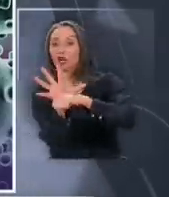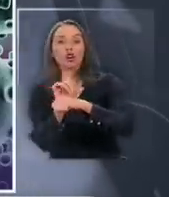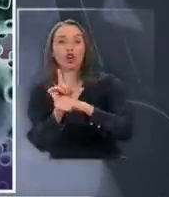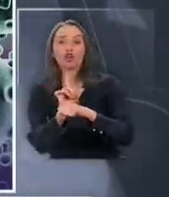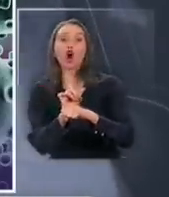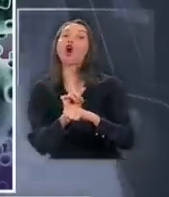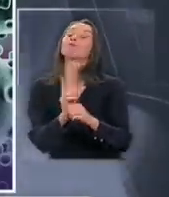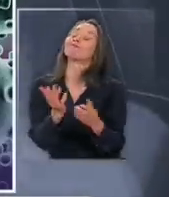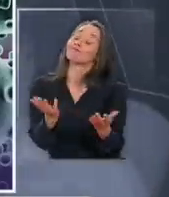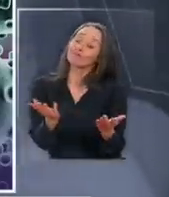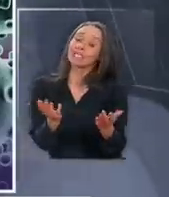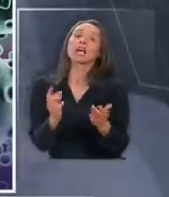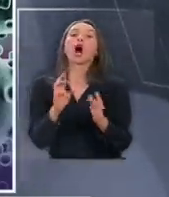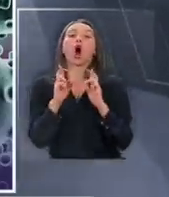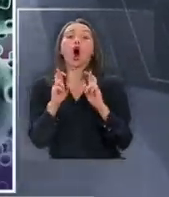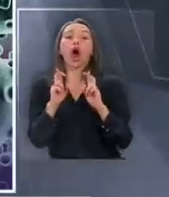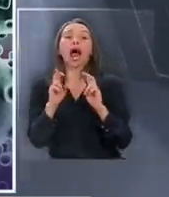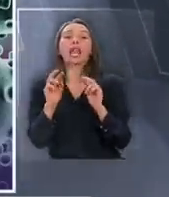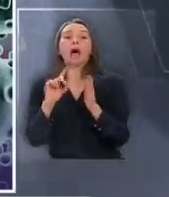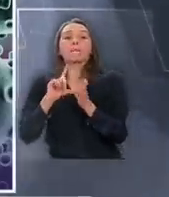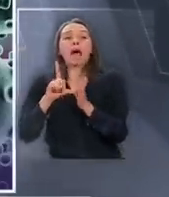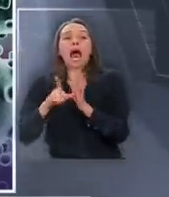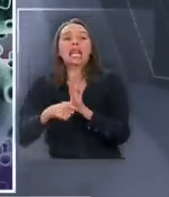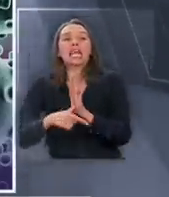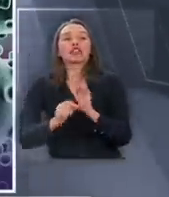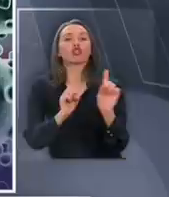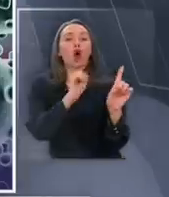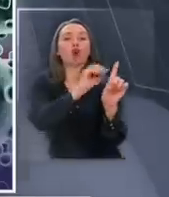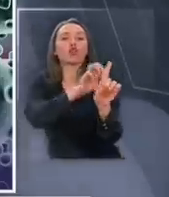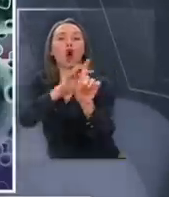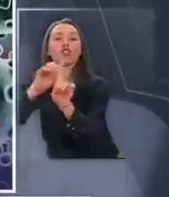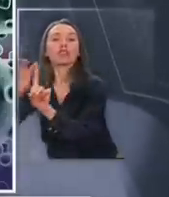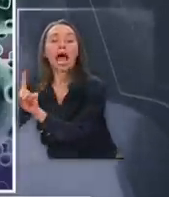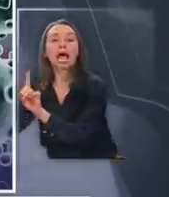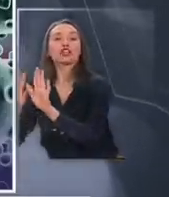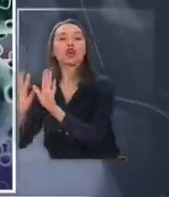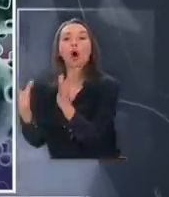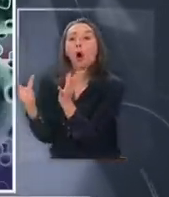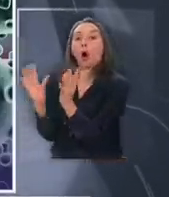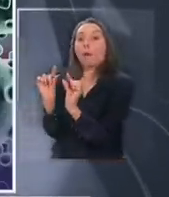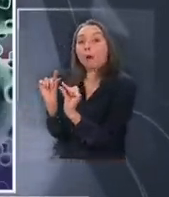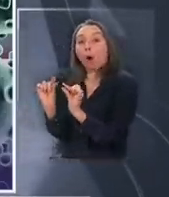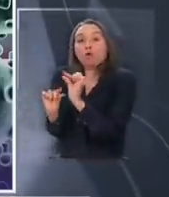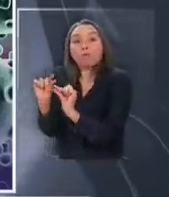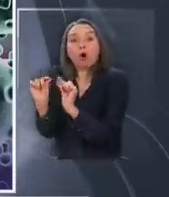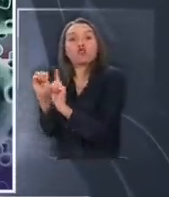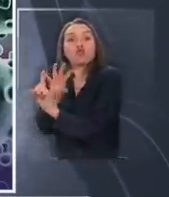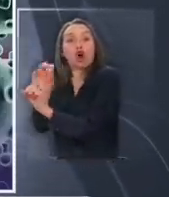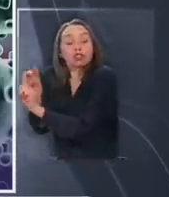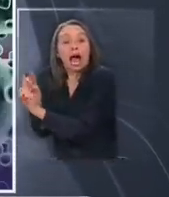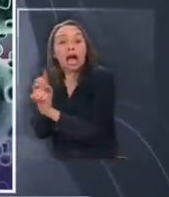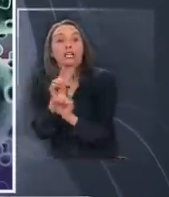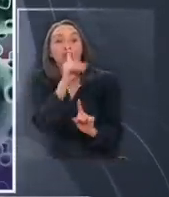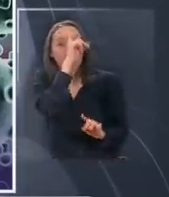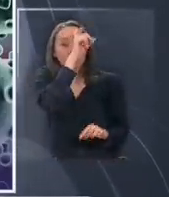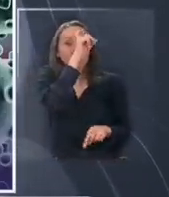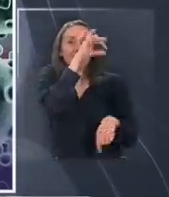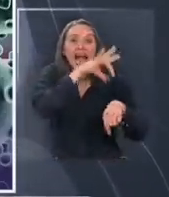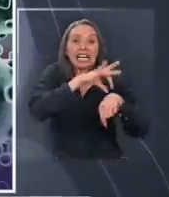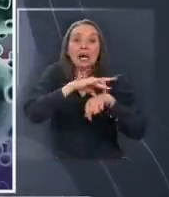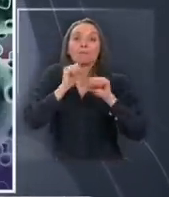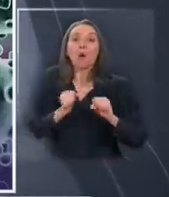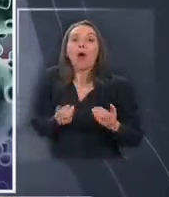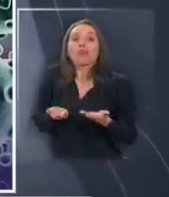enlentecer. Ojalá que enlentecer lo suficiente para que los servicios sanitarios podamos atender suficientemente a